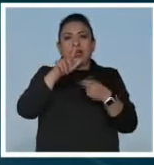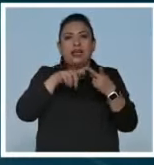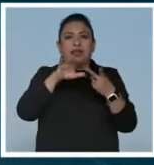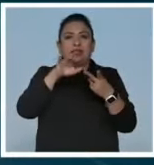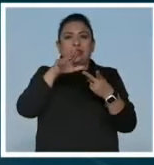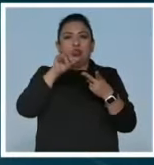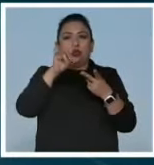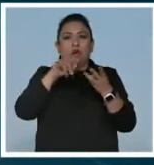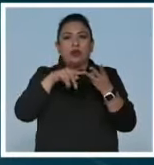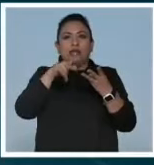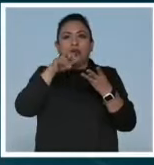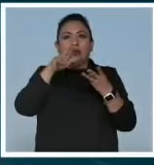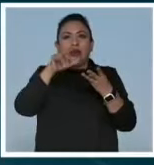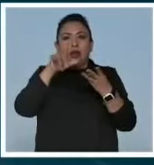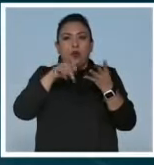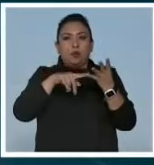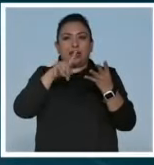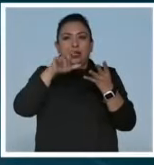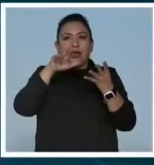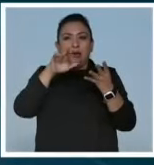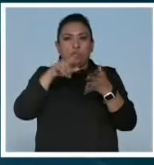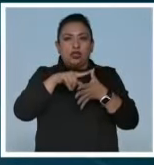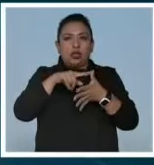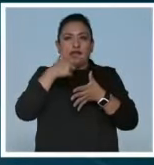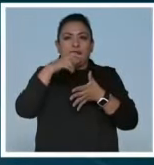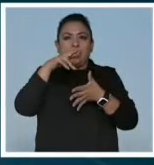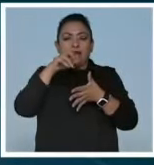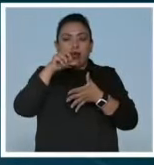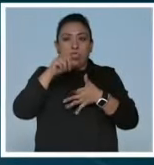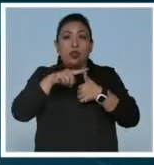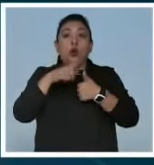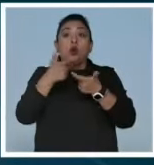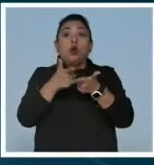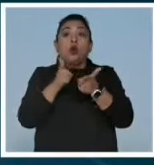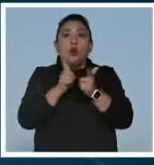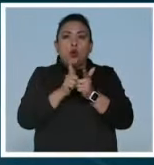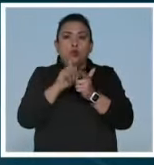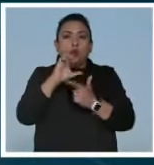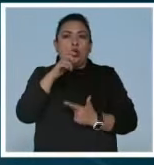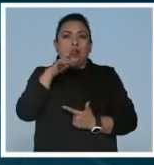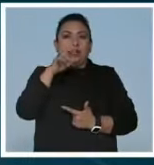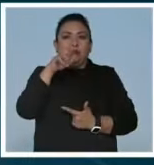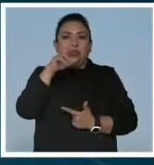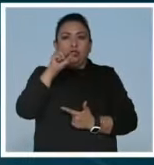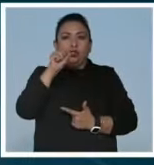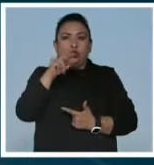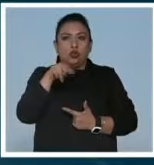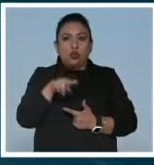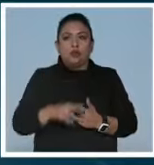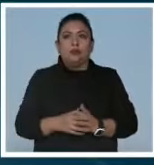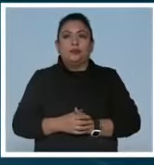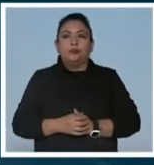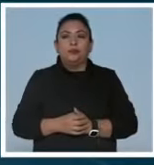Duarte, Karina López, Laika Mochán, Gerardo Nandayapa y la agrupación Klezmerson.